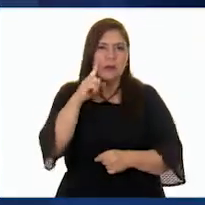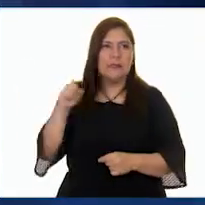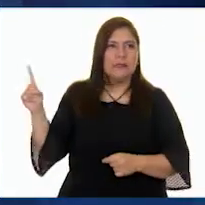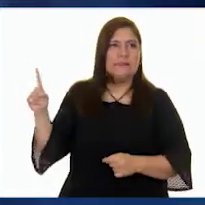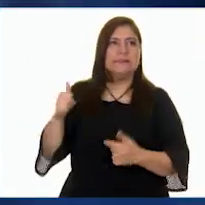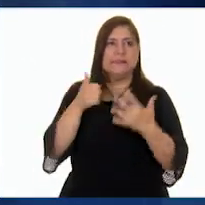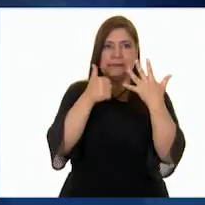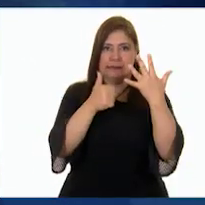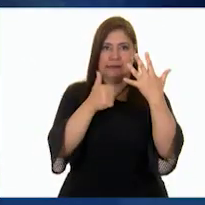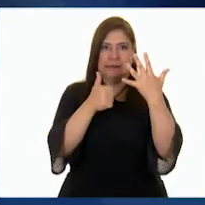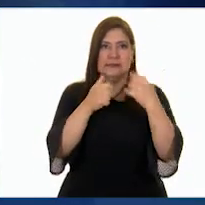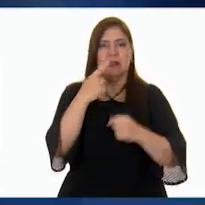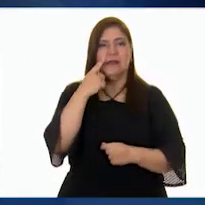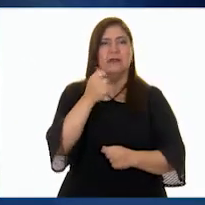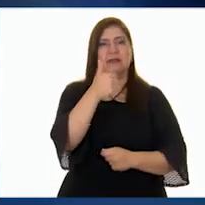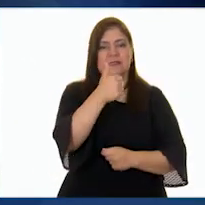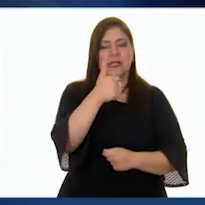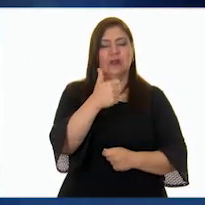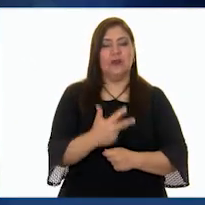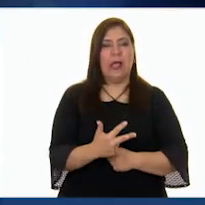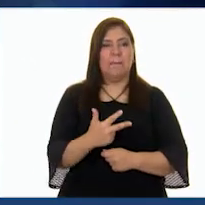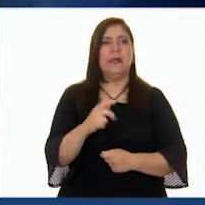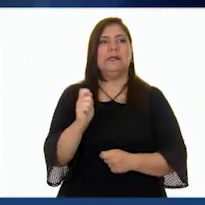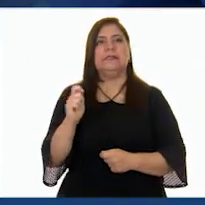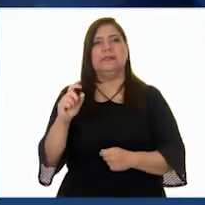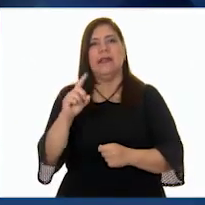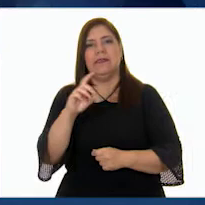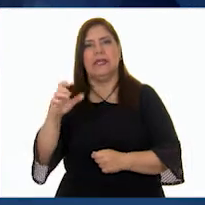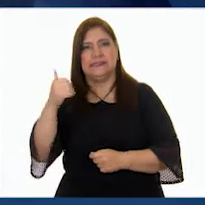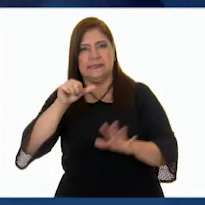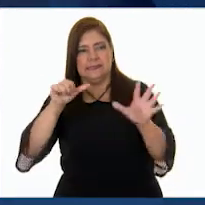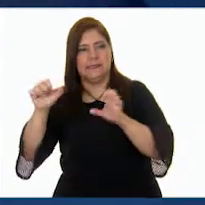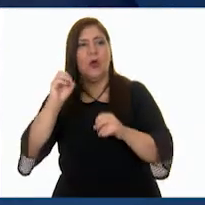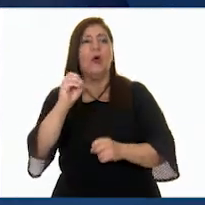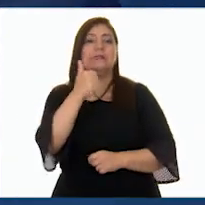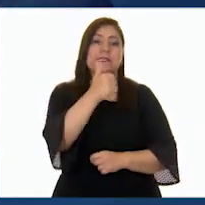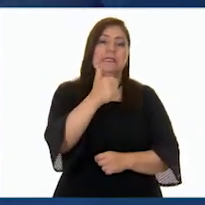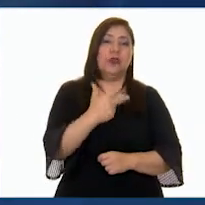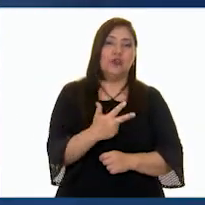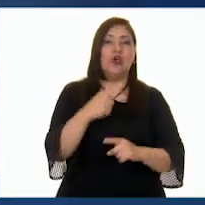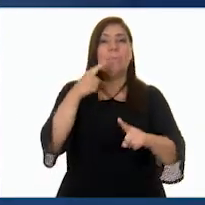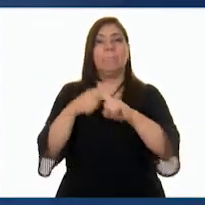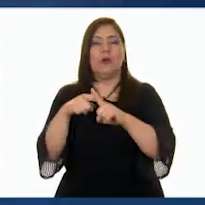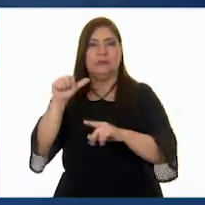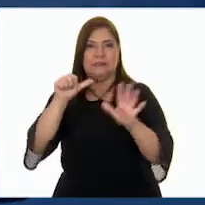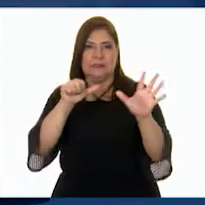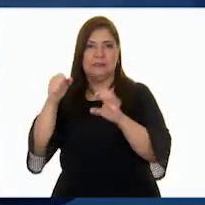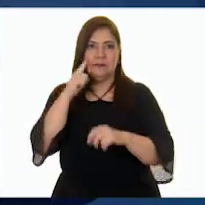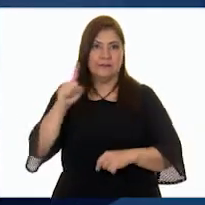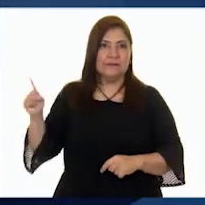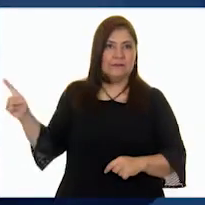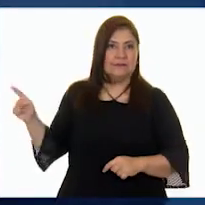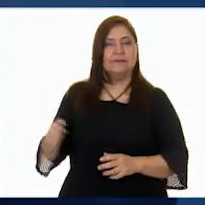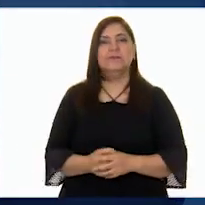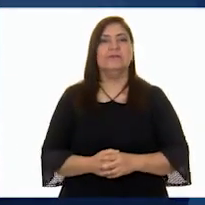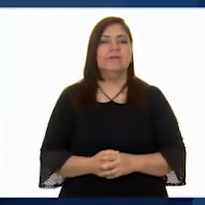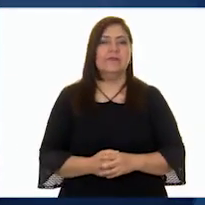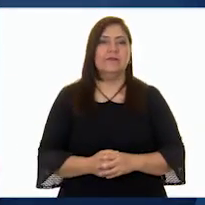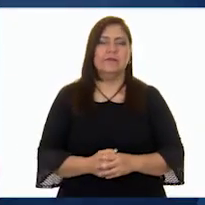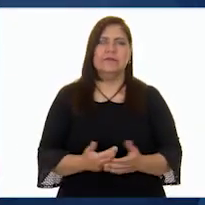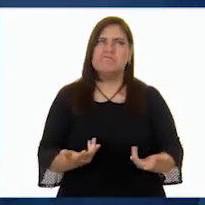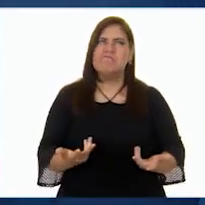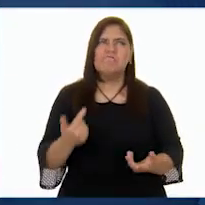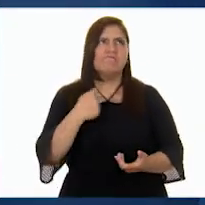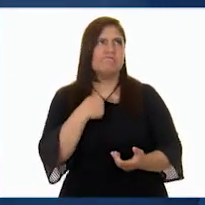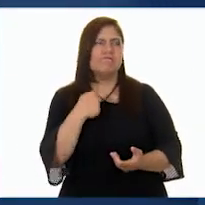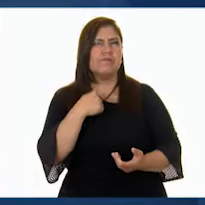6 octavos de 600 o también 6 de 8 por 600. Pues a mí se